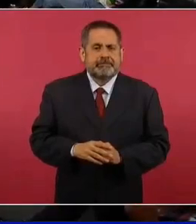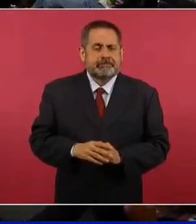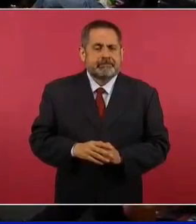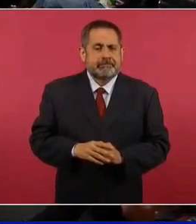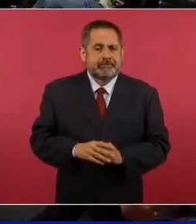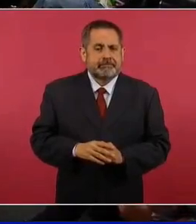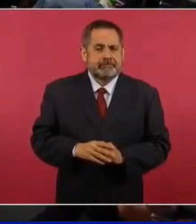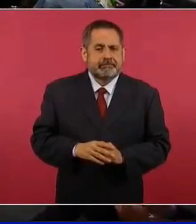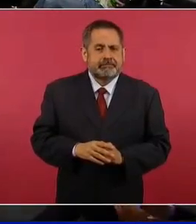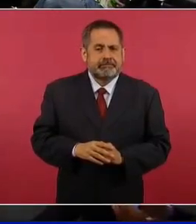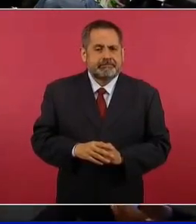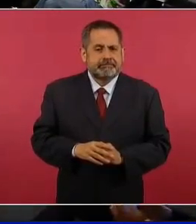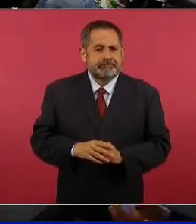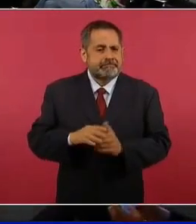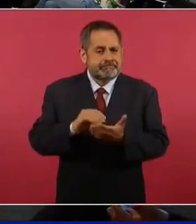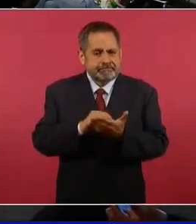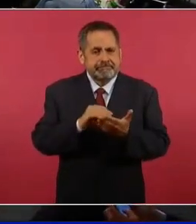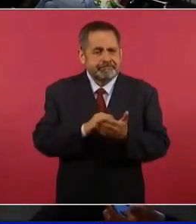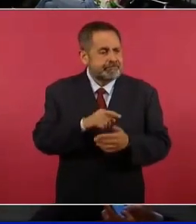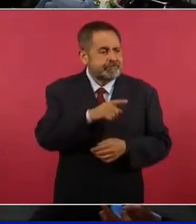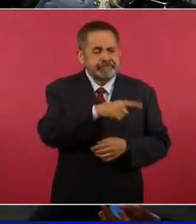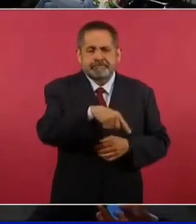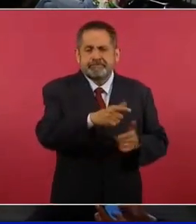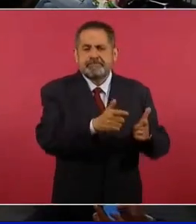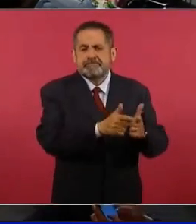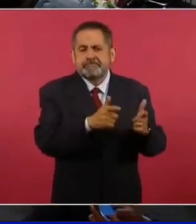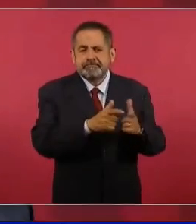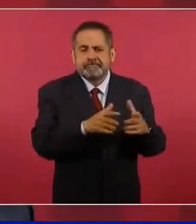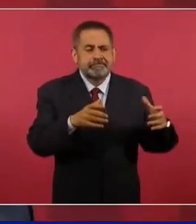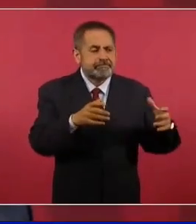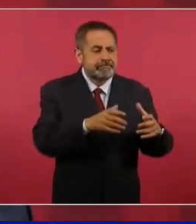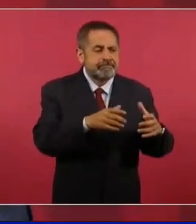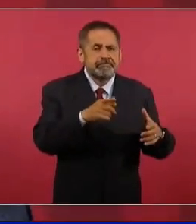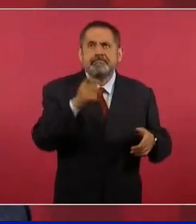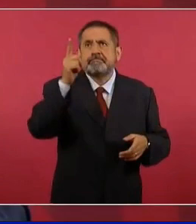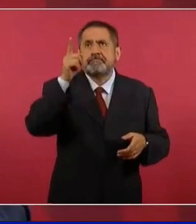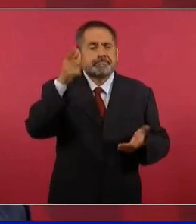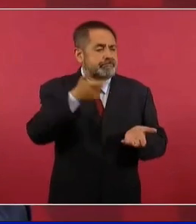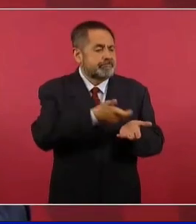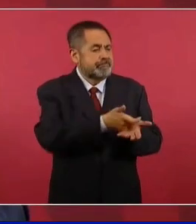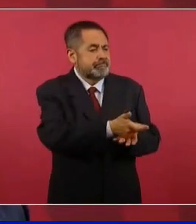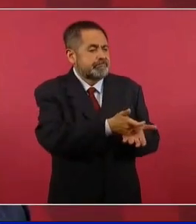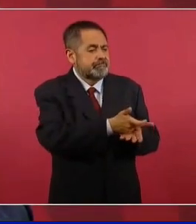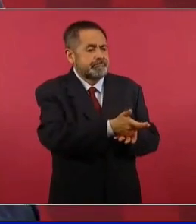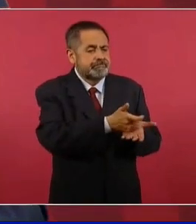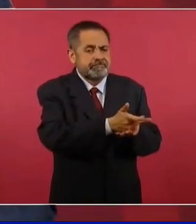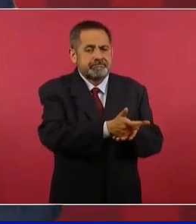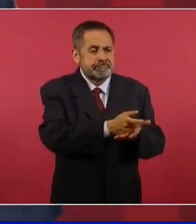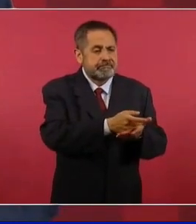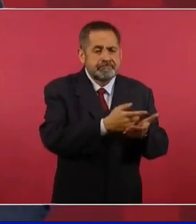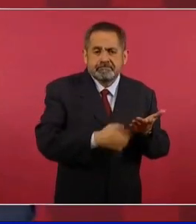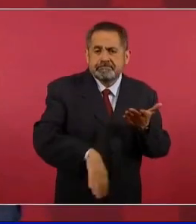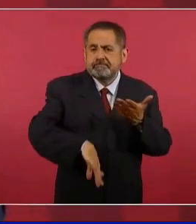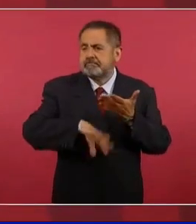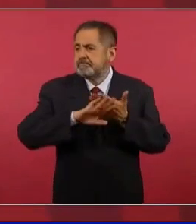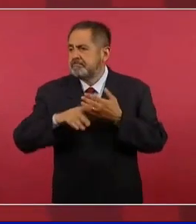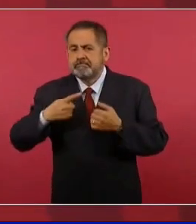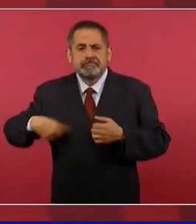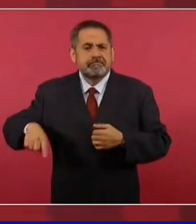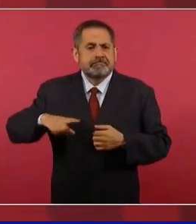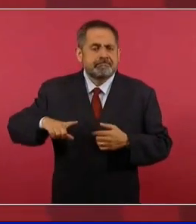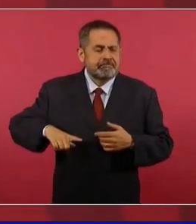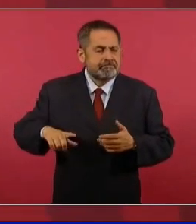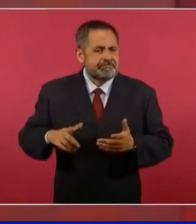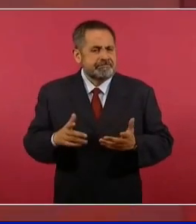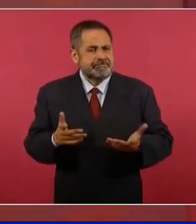Siguen estos grupos financiando campañas en contra de nuestro